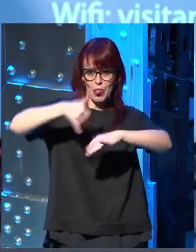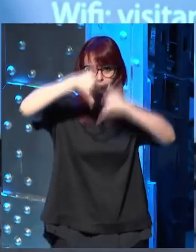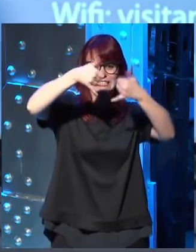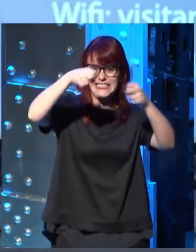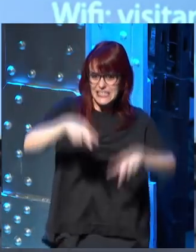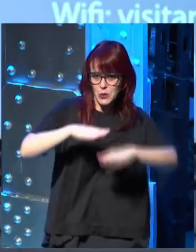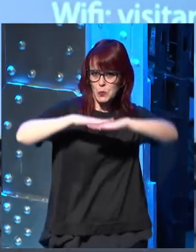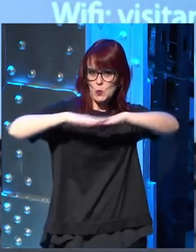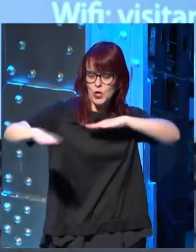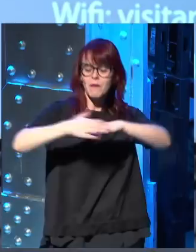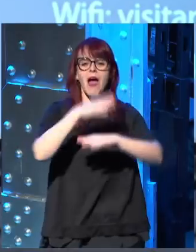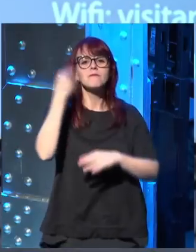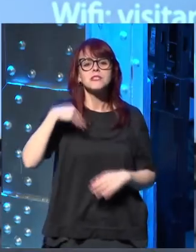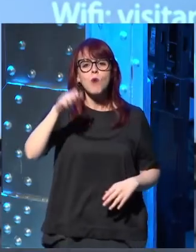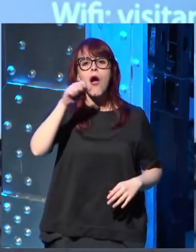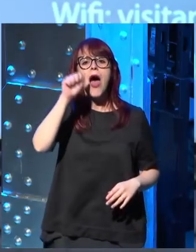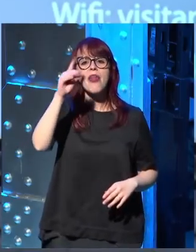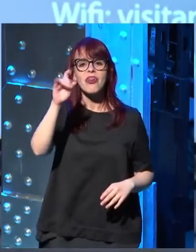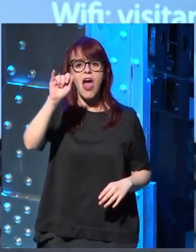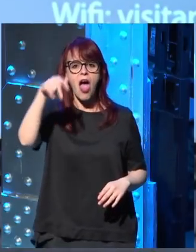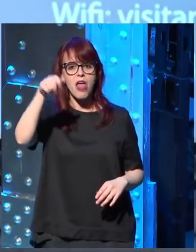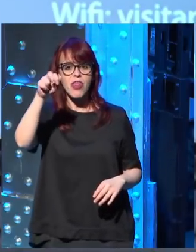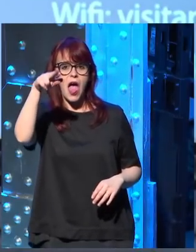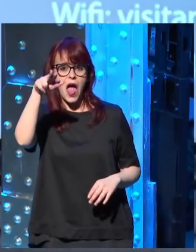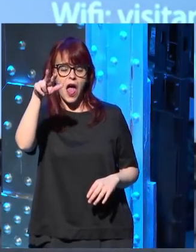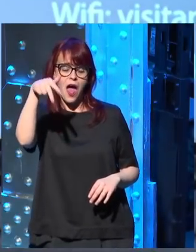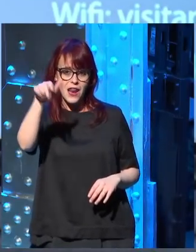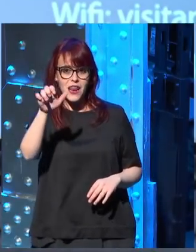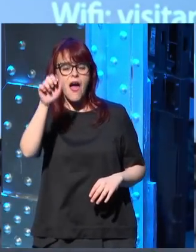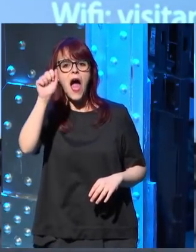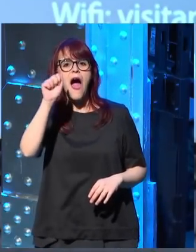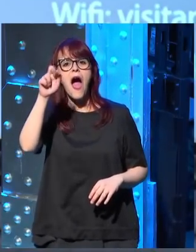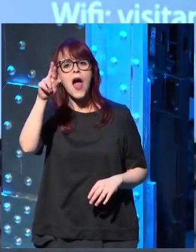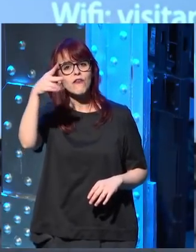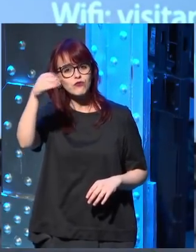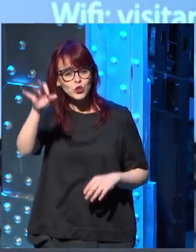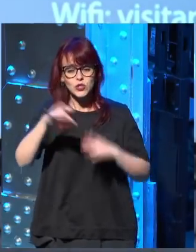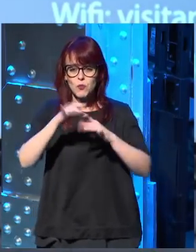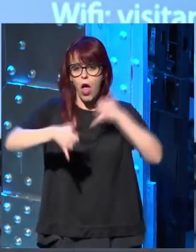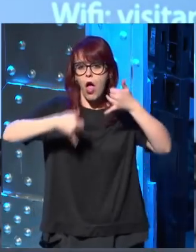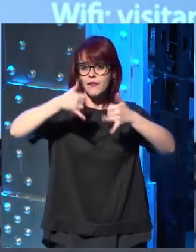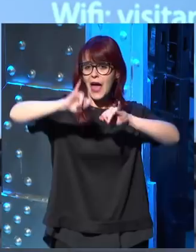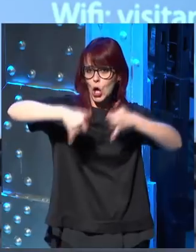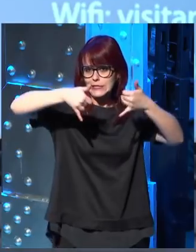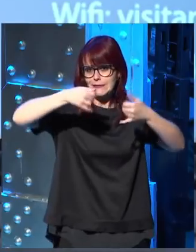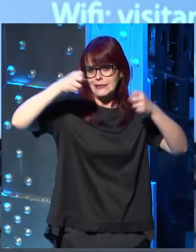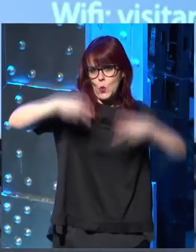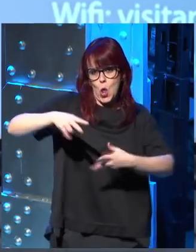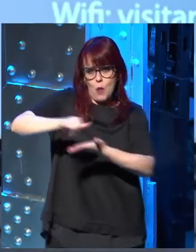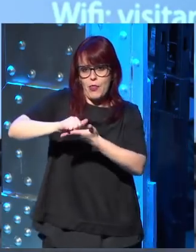Diane Arbus, a la que se le torcerían los tacones cuando llevara muchas horas vagabundeando entre los dementes y los fenómenos de Nueva